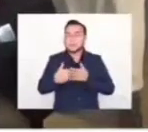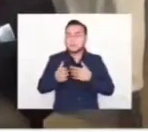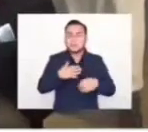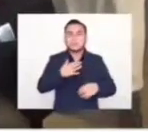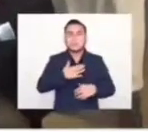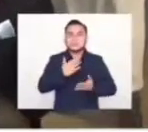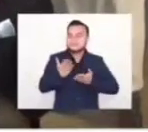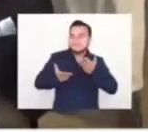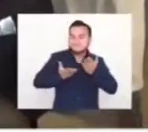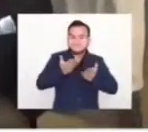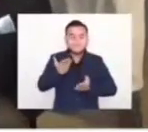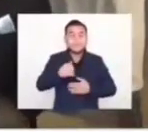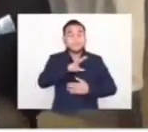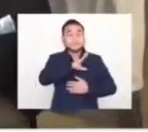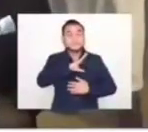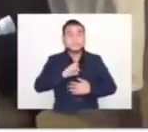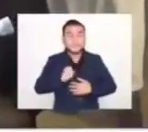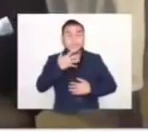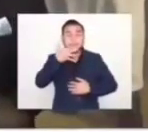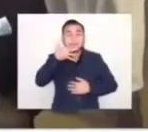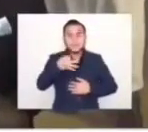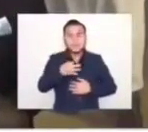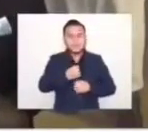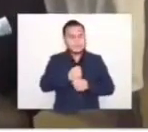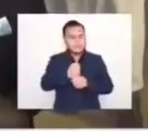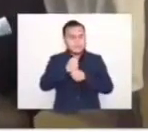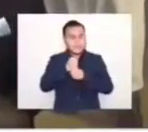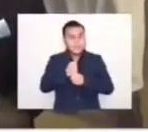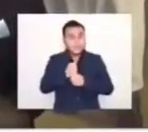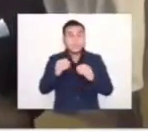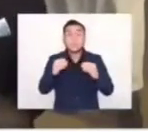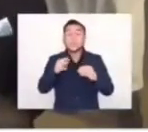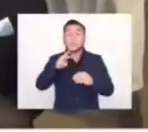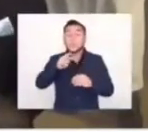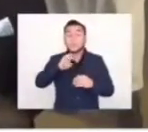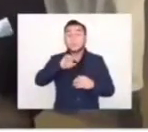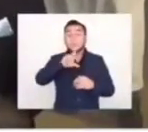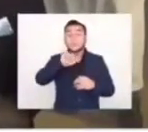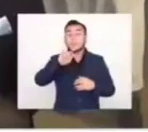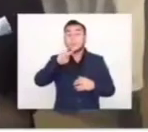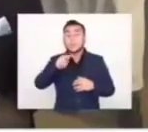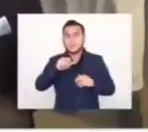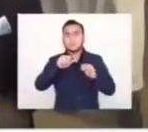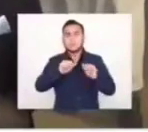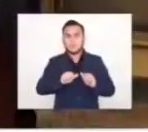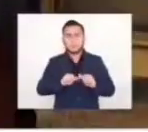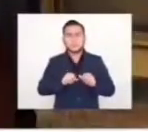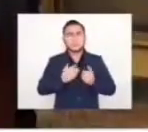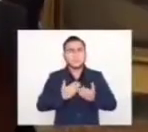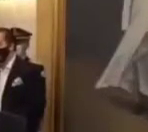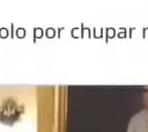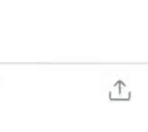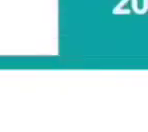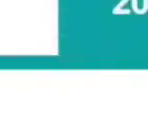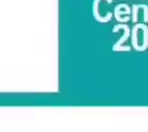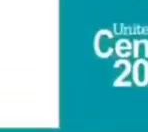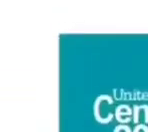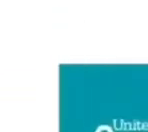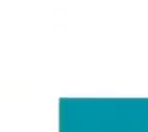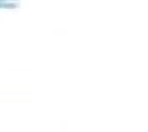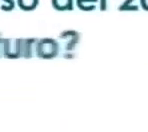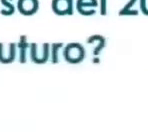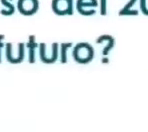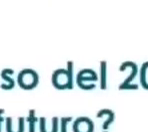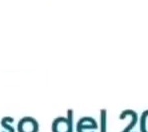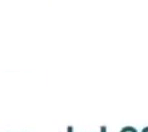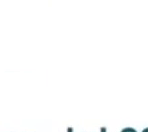para servirle a mi país. Y yo estoy seguro que una mujer como Mirena va a poder servirle a nuestro país increíblemente, sobre todo en